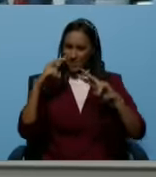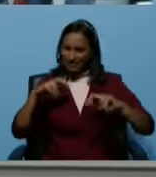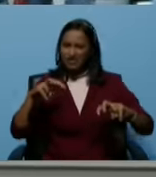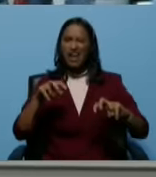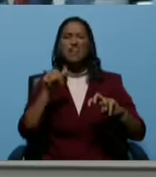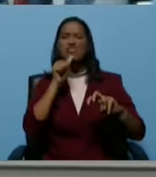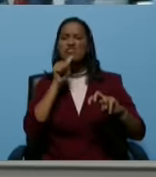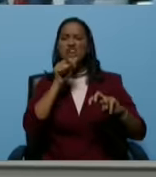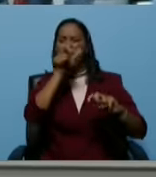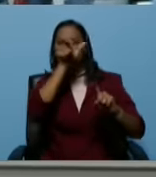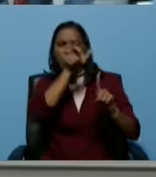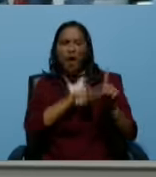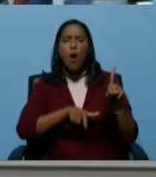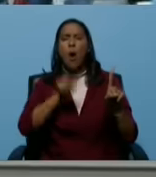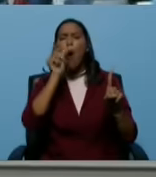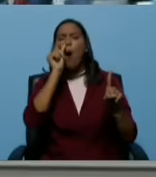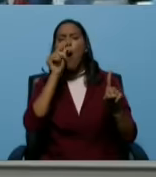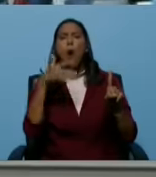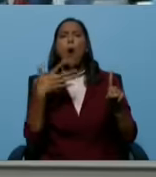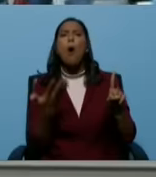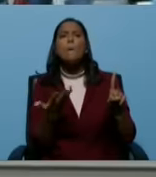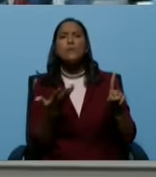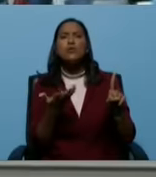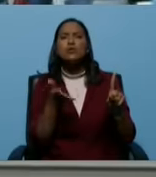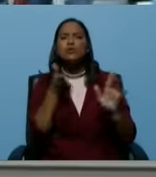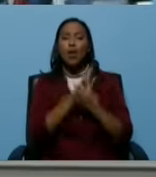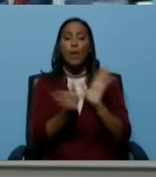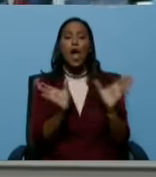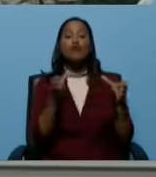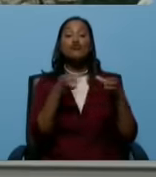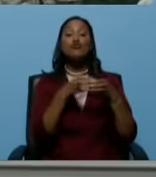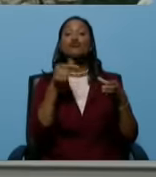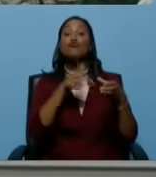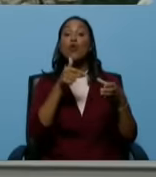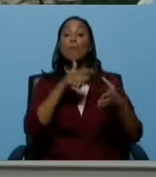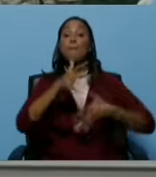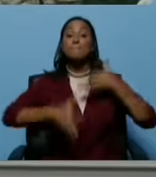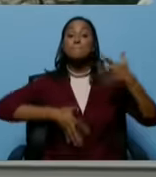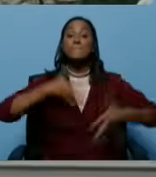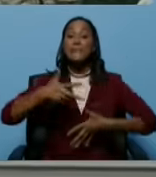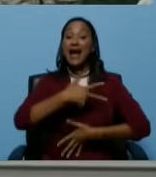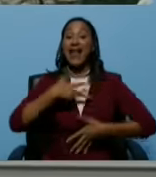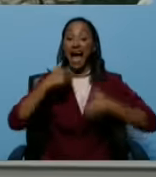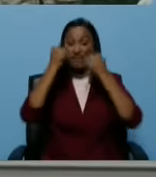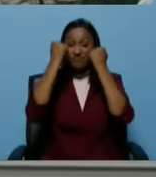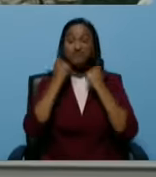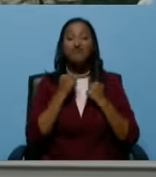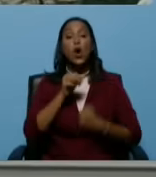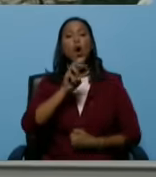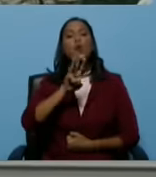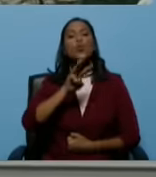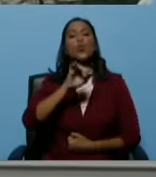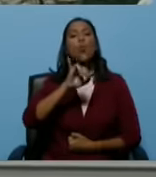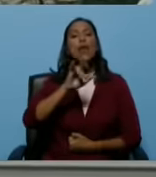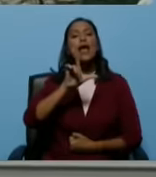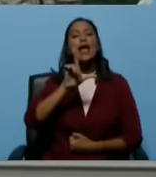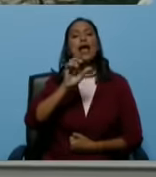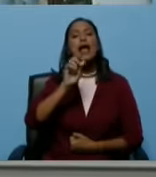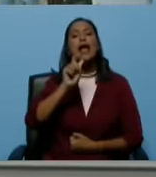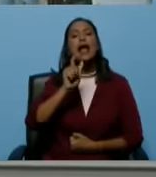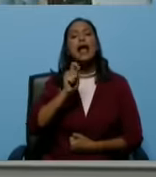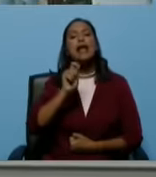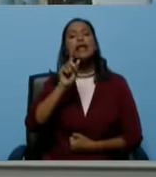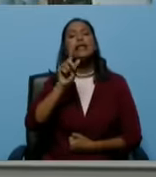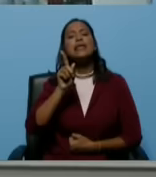pertenece al GEDO del Wilexis, por eso operaba en Petare, y pretendían utilizar esta